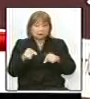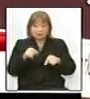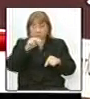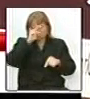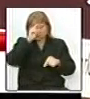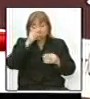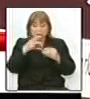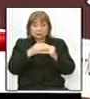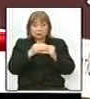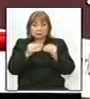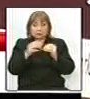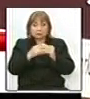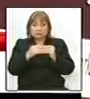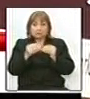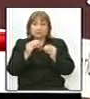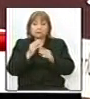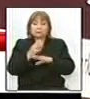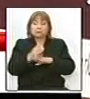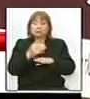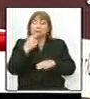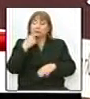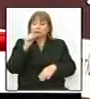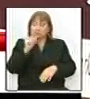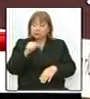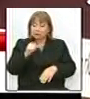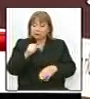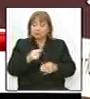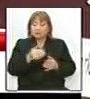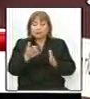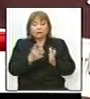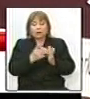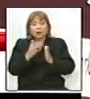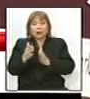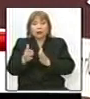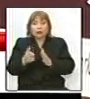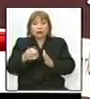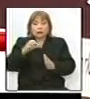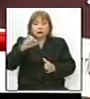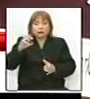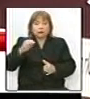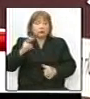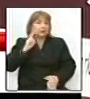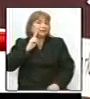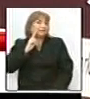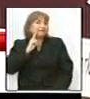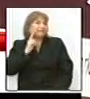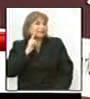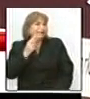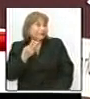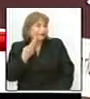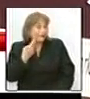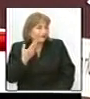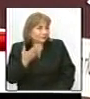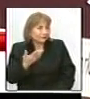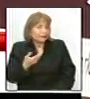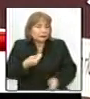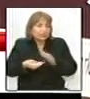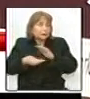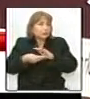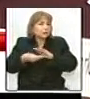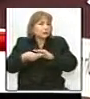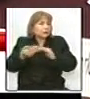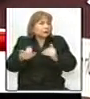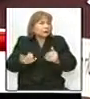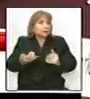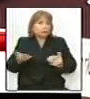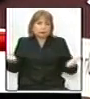la corrupción, estamos sí al lado de Pepe el Vivo, que se le ocurre seguir coimeando a estas